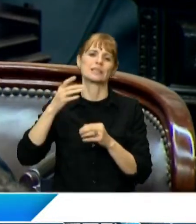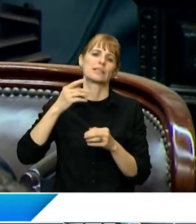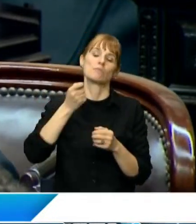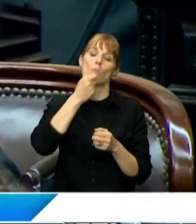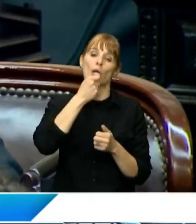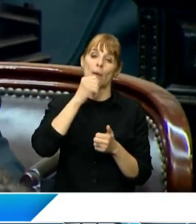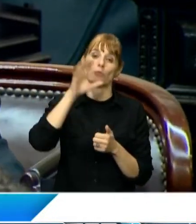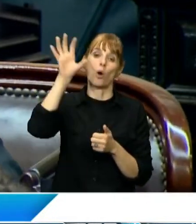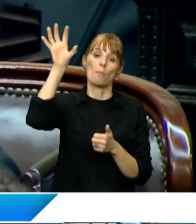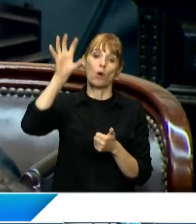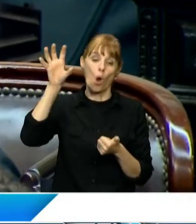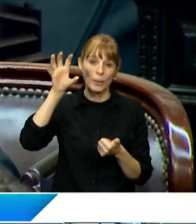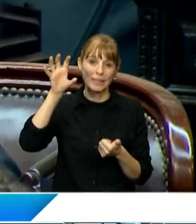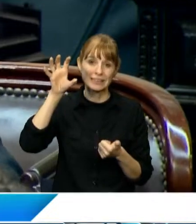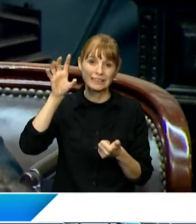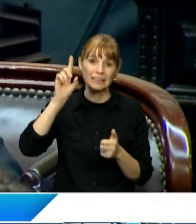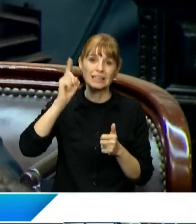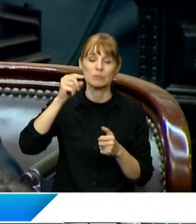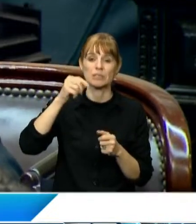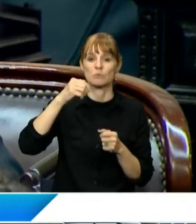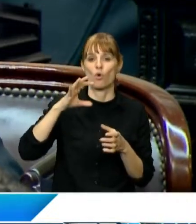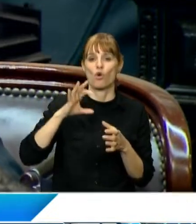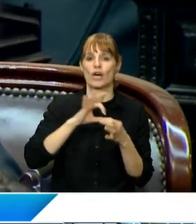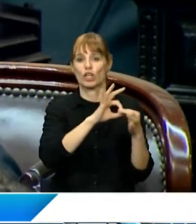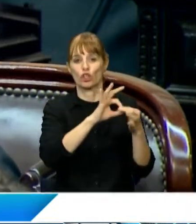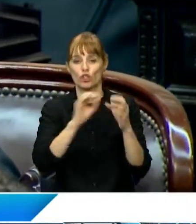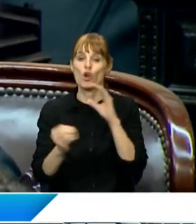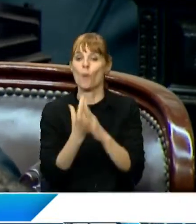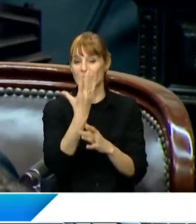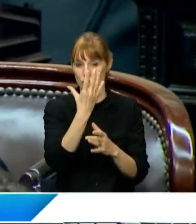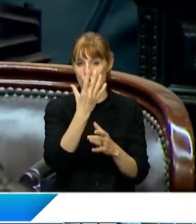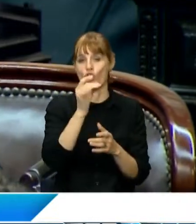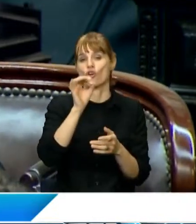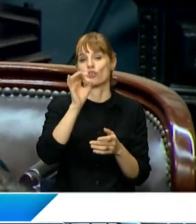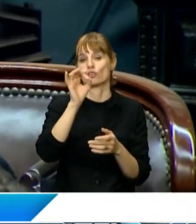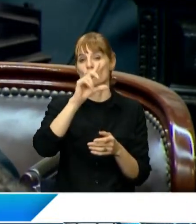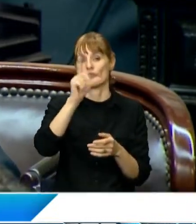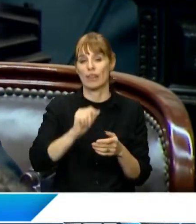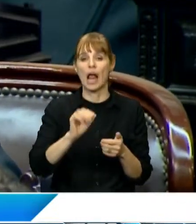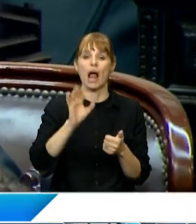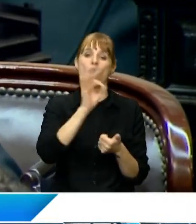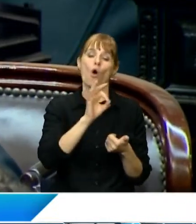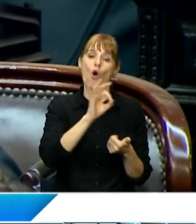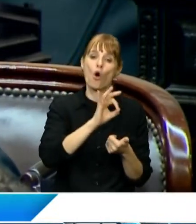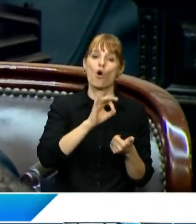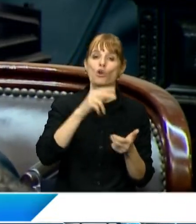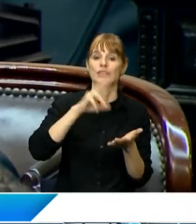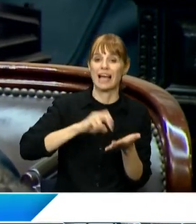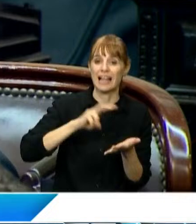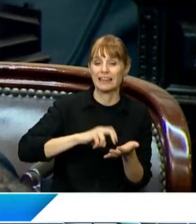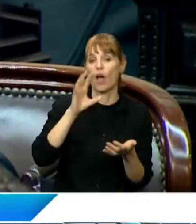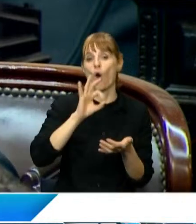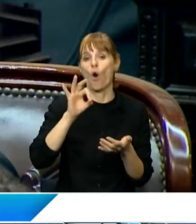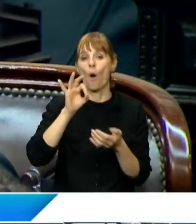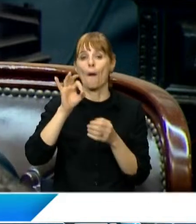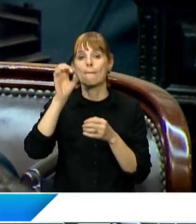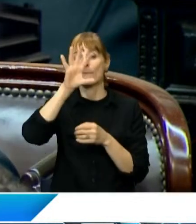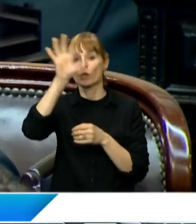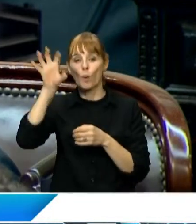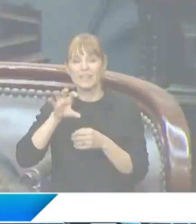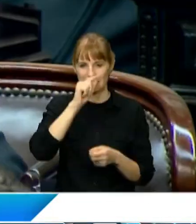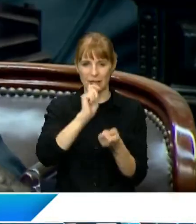por ejemplo, como las que integran innovación, como Salta, o las provincias mineras, o las provincias que tienen